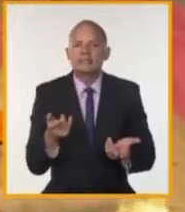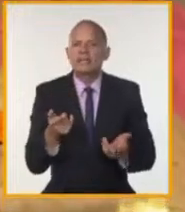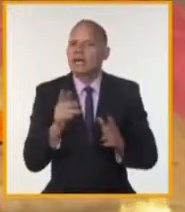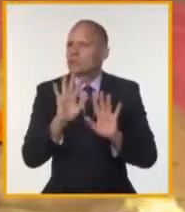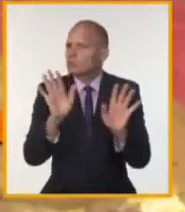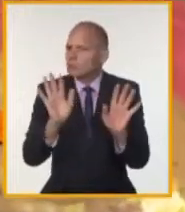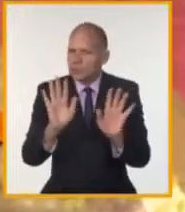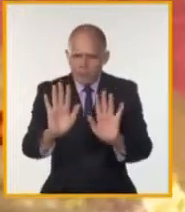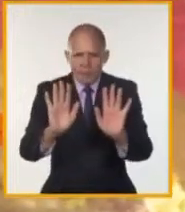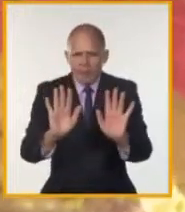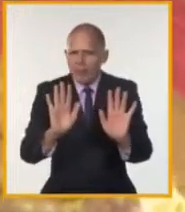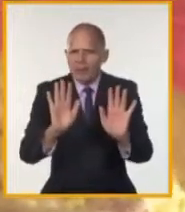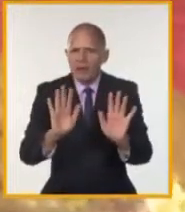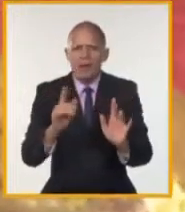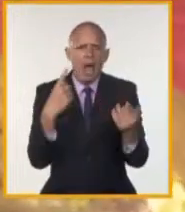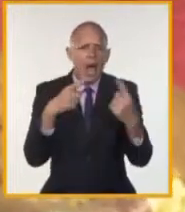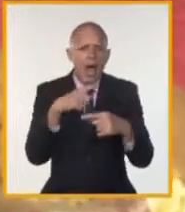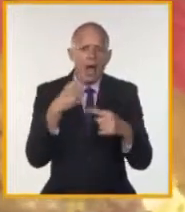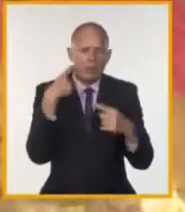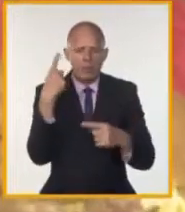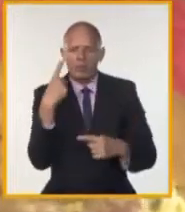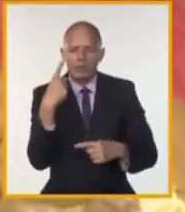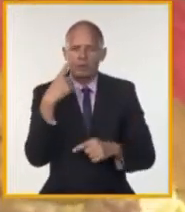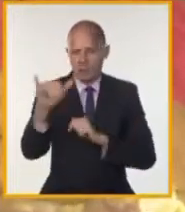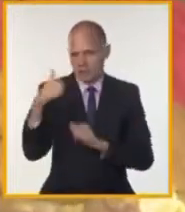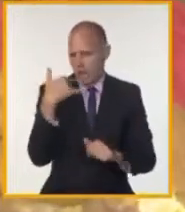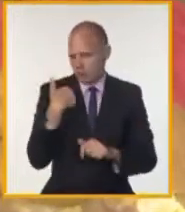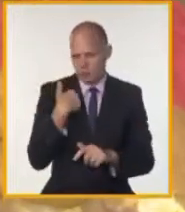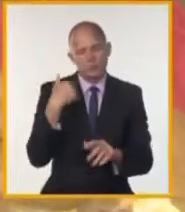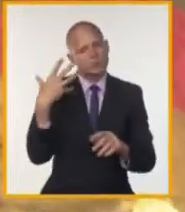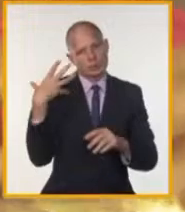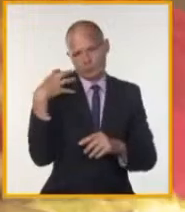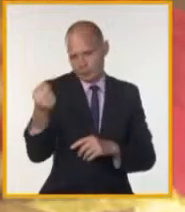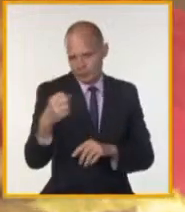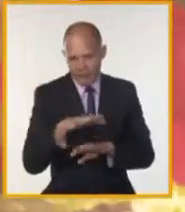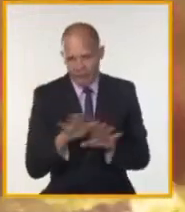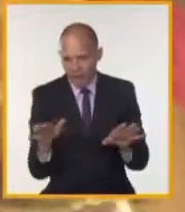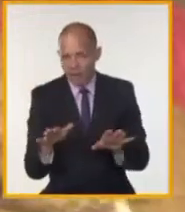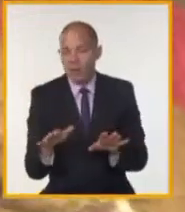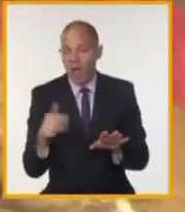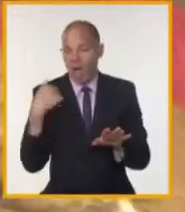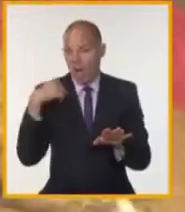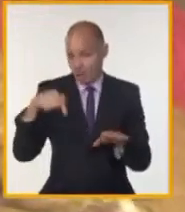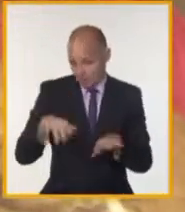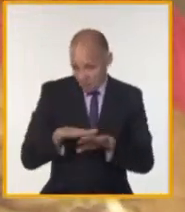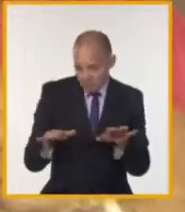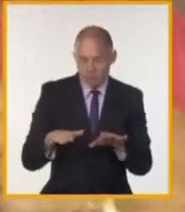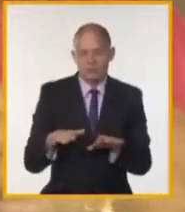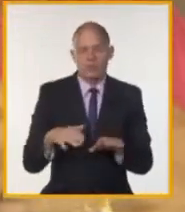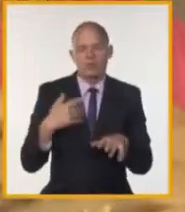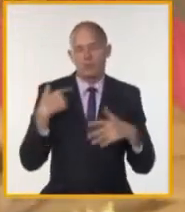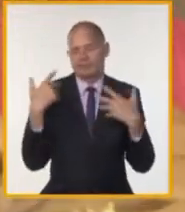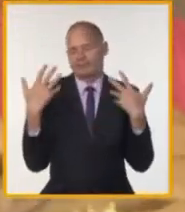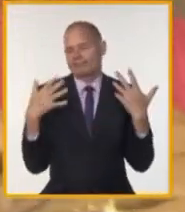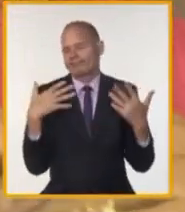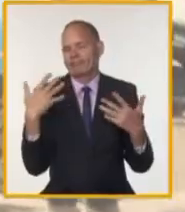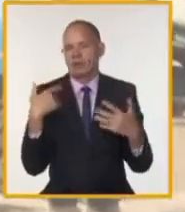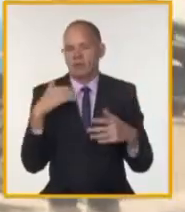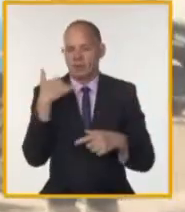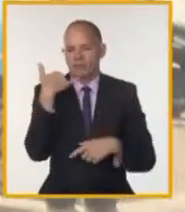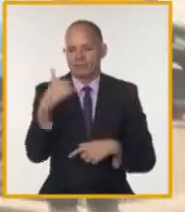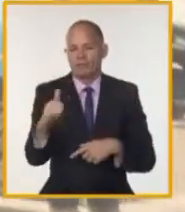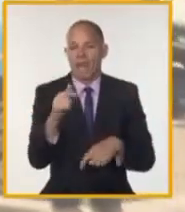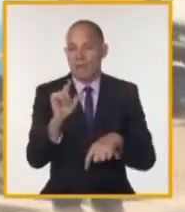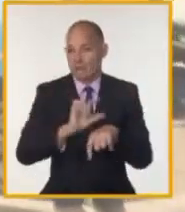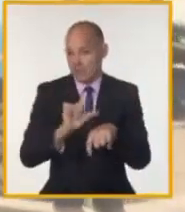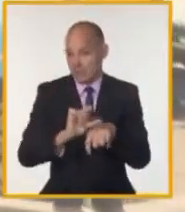vengo a buscarte. Y yo, incluso, que ha ido a ingresar aquí, ellos, yo lo he llamado y me han devuelto a mi casa. No tengo problema con ellos. que